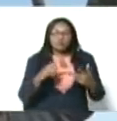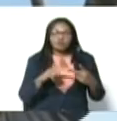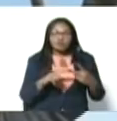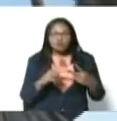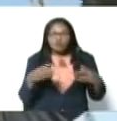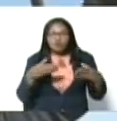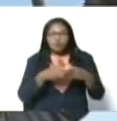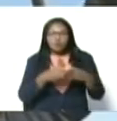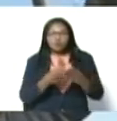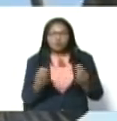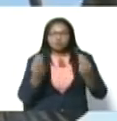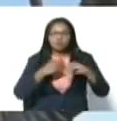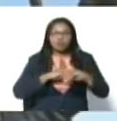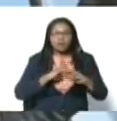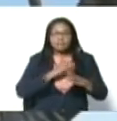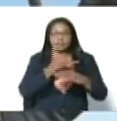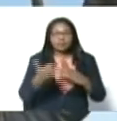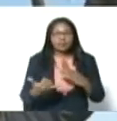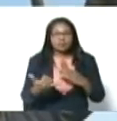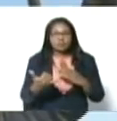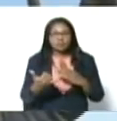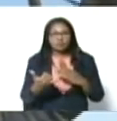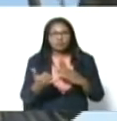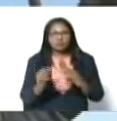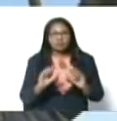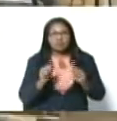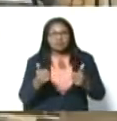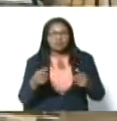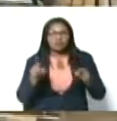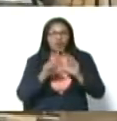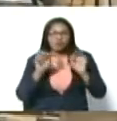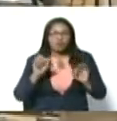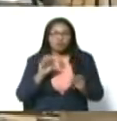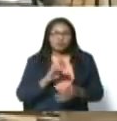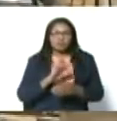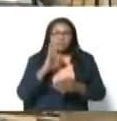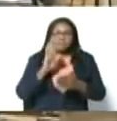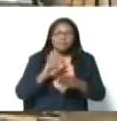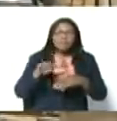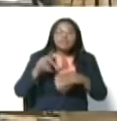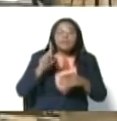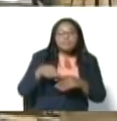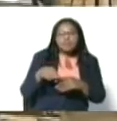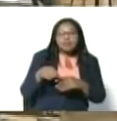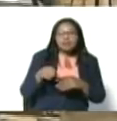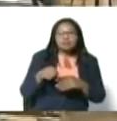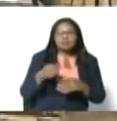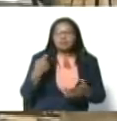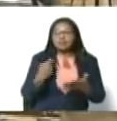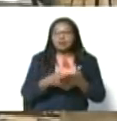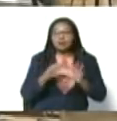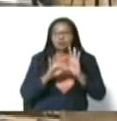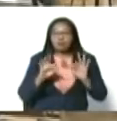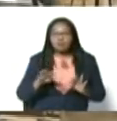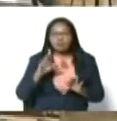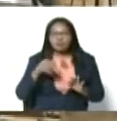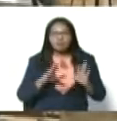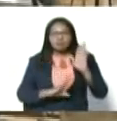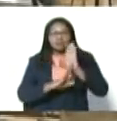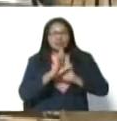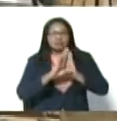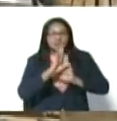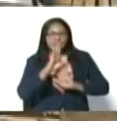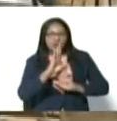la conformación del proyecto para determinar la cantidad de materia prima y el costo financiero del